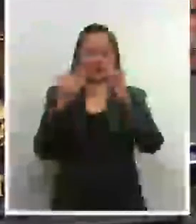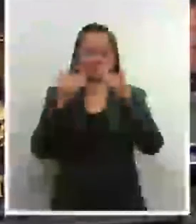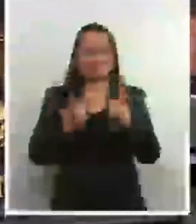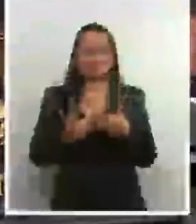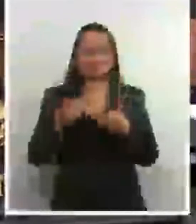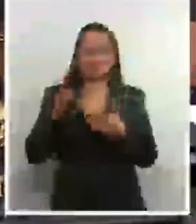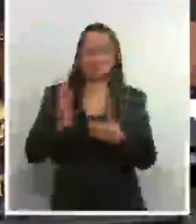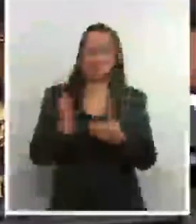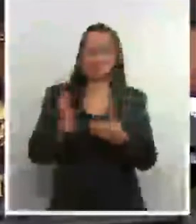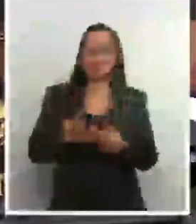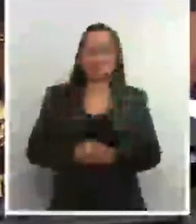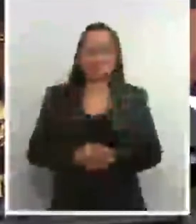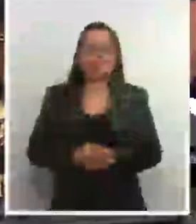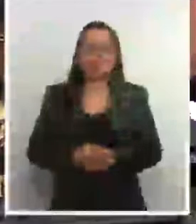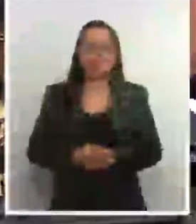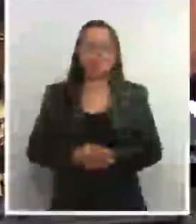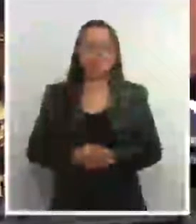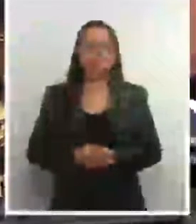inciso B.